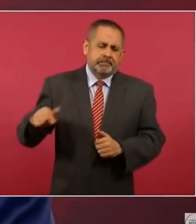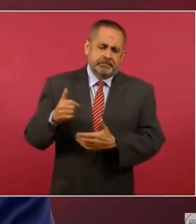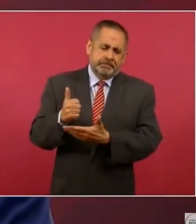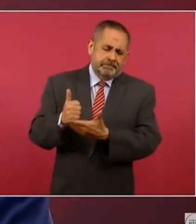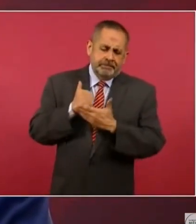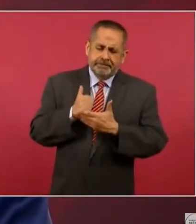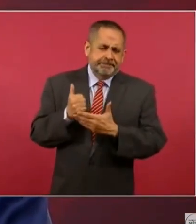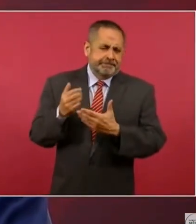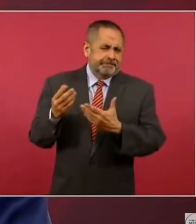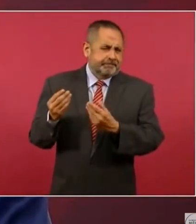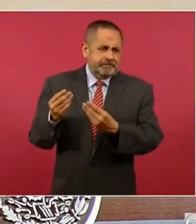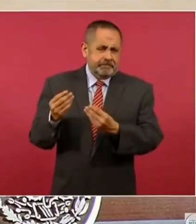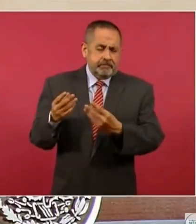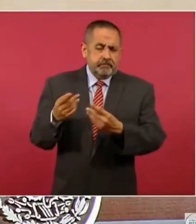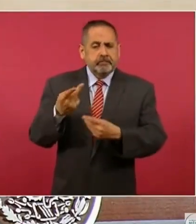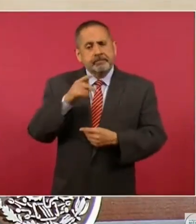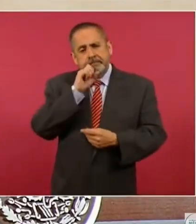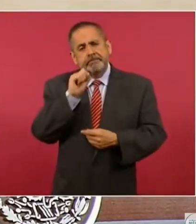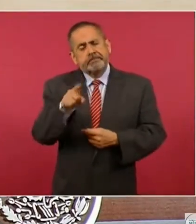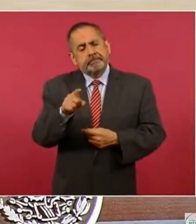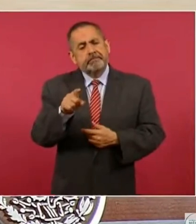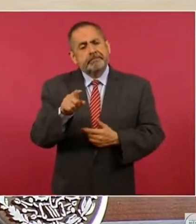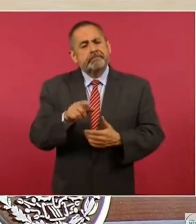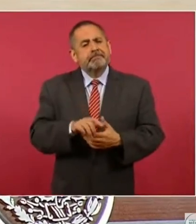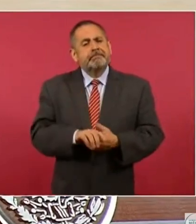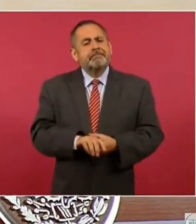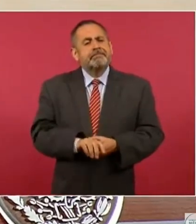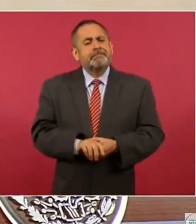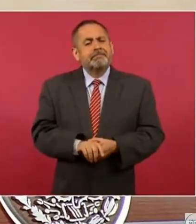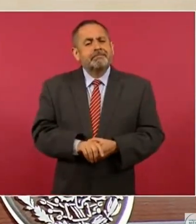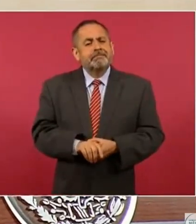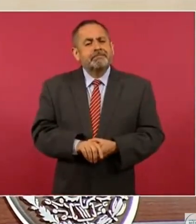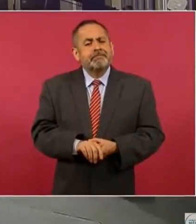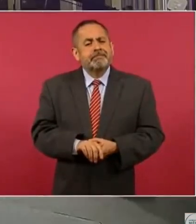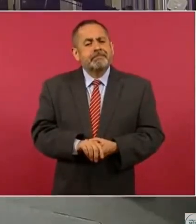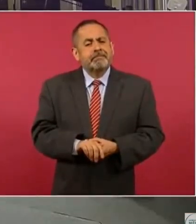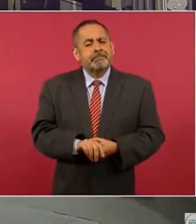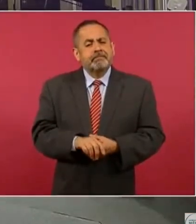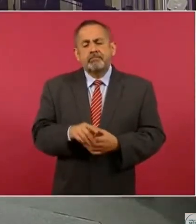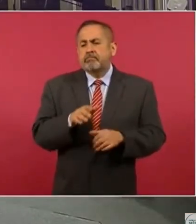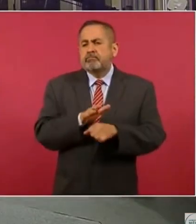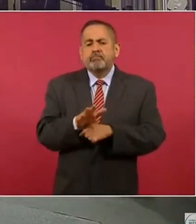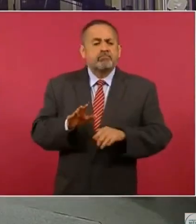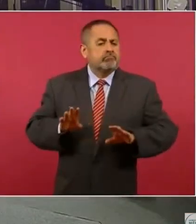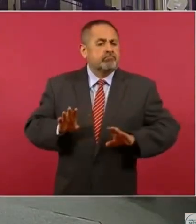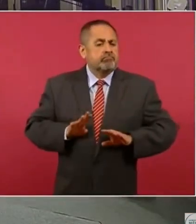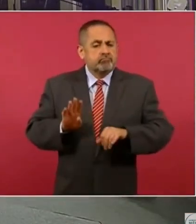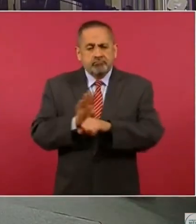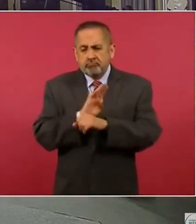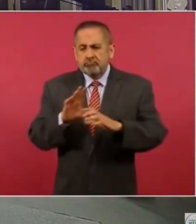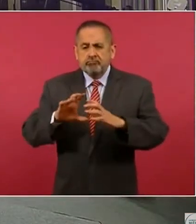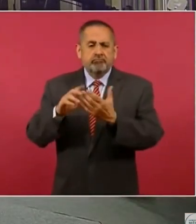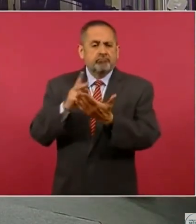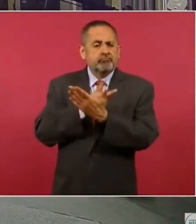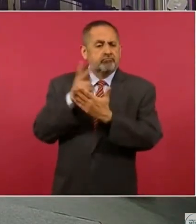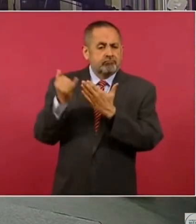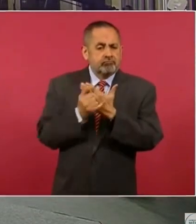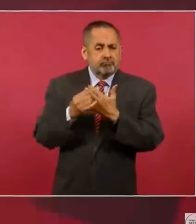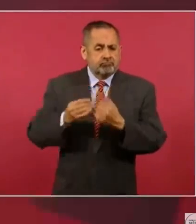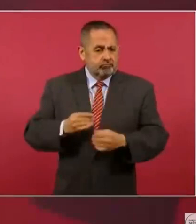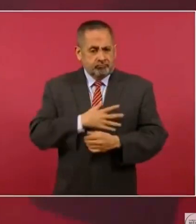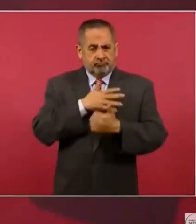mucho, pero también en cuanto a los beneficios de los programas de bienestar.